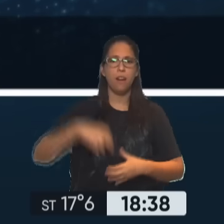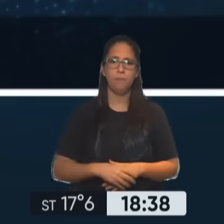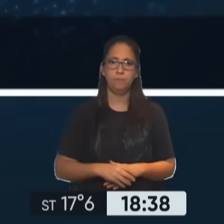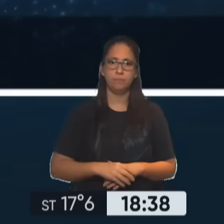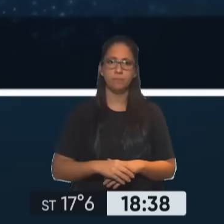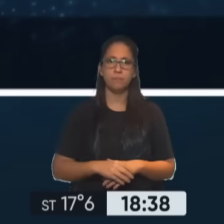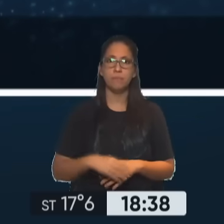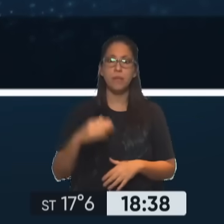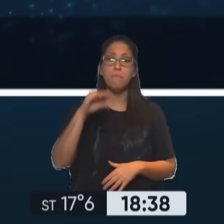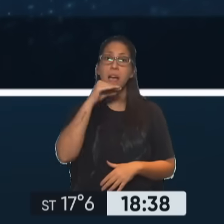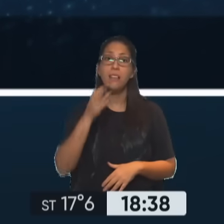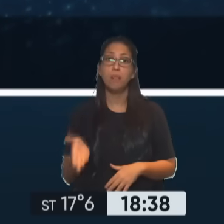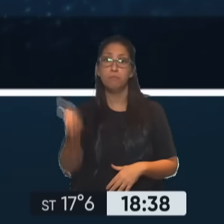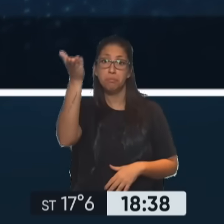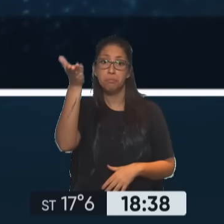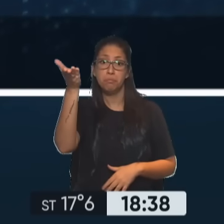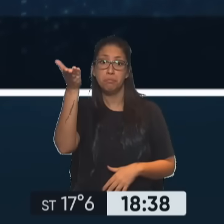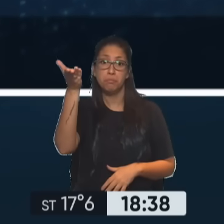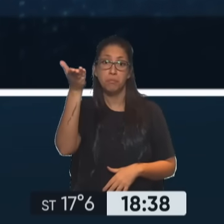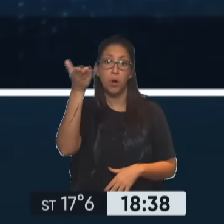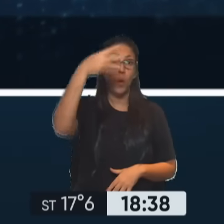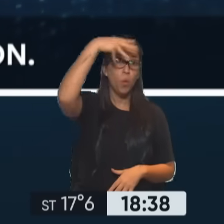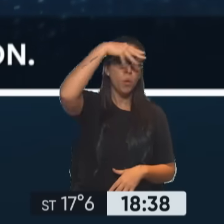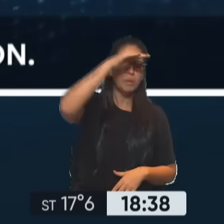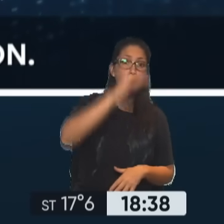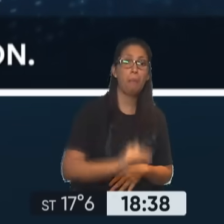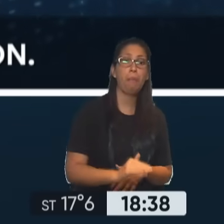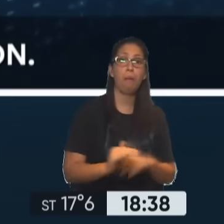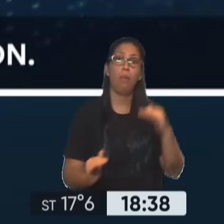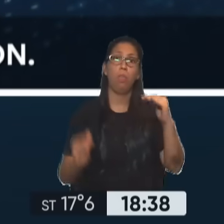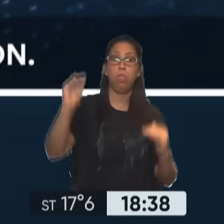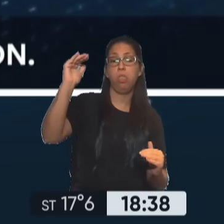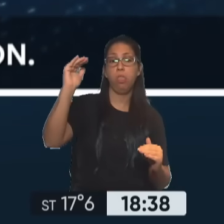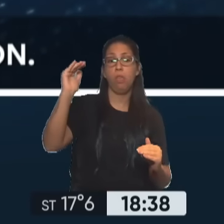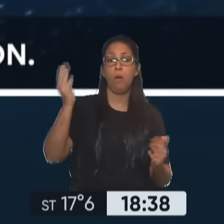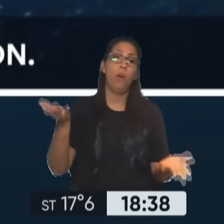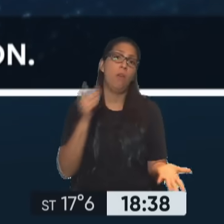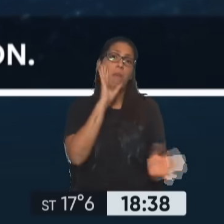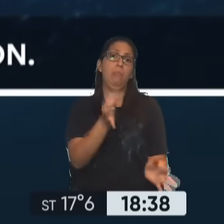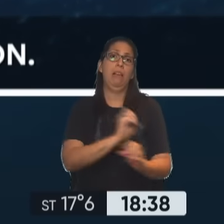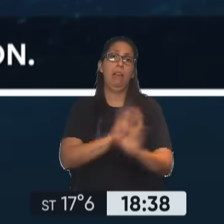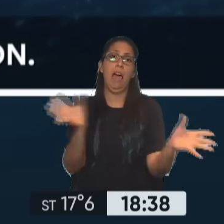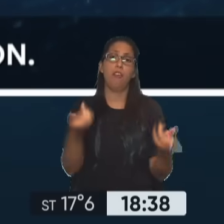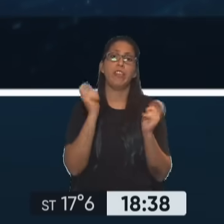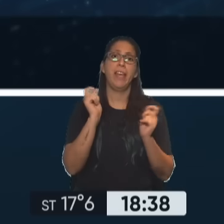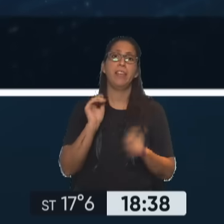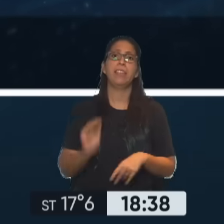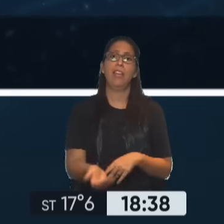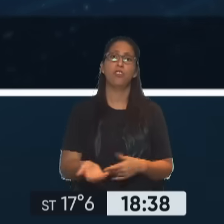subió Massa y bajó Juntos por el Bullrich. Cambio. Sí. Bueno, pero ahí está claro quiénes son los que